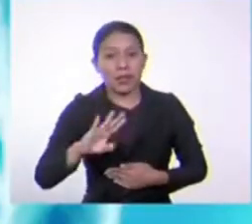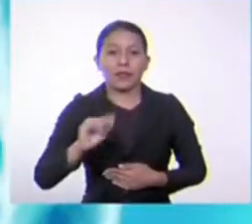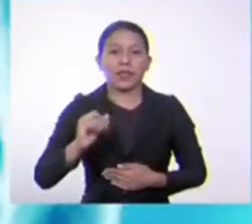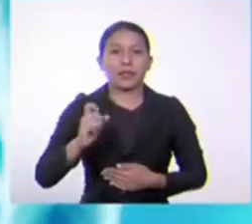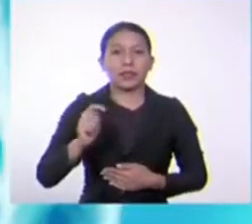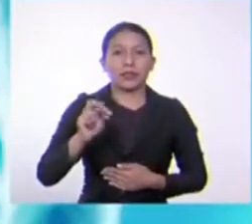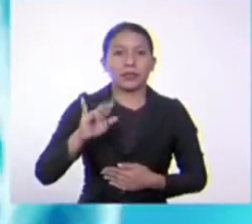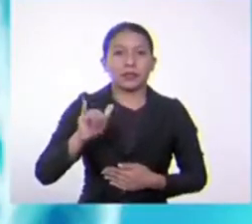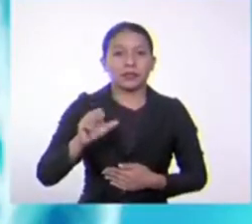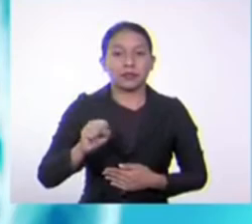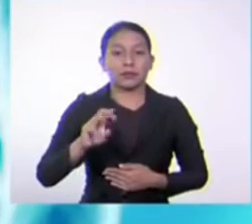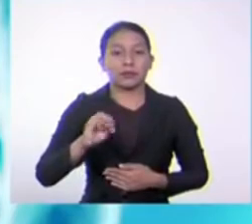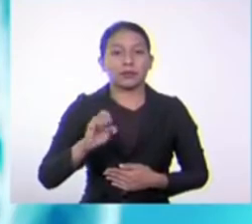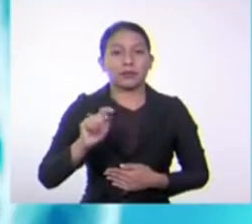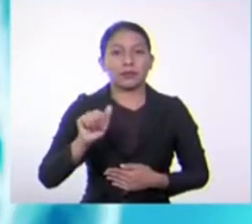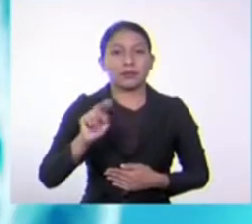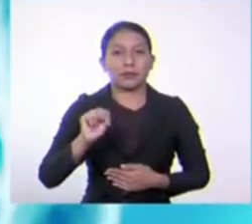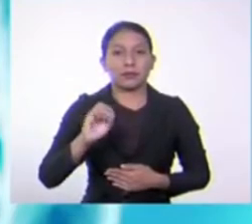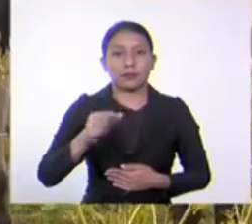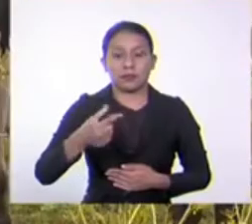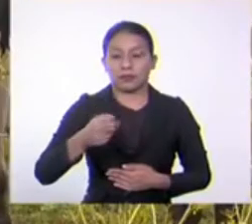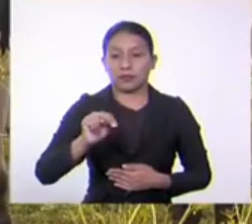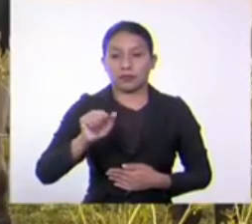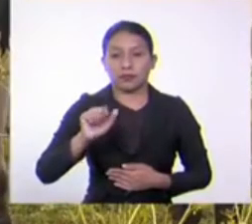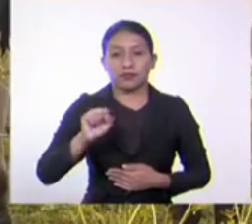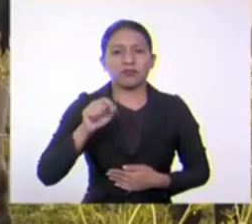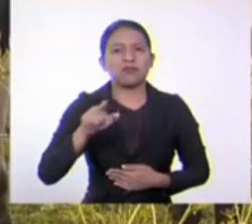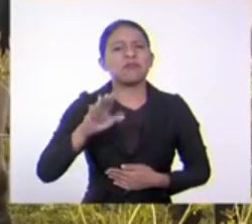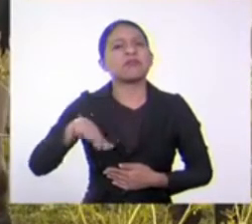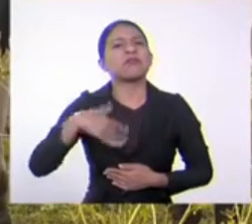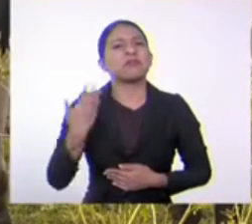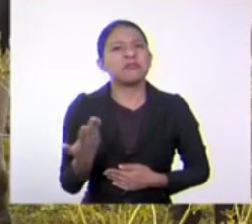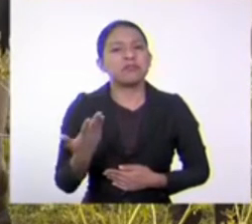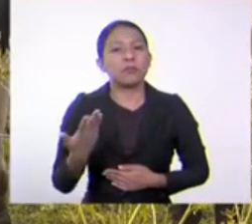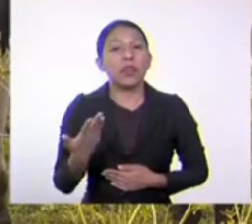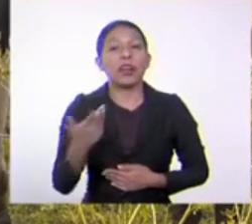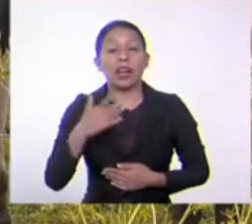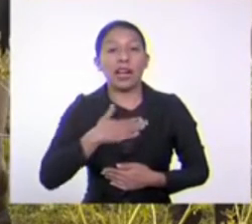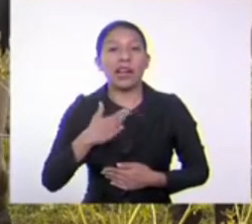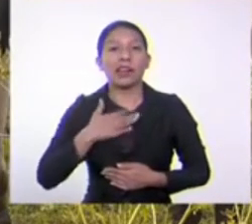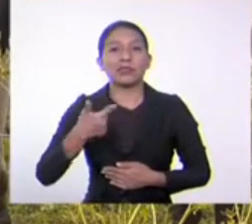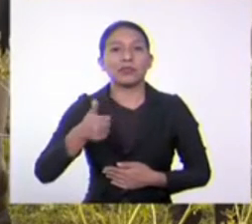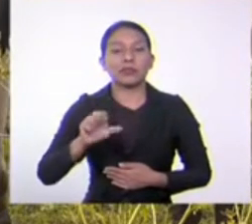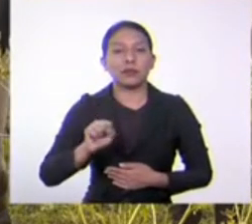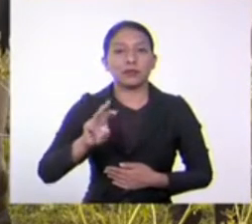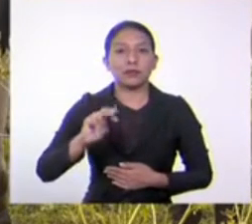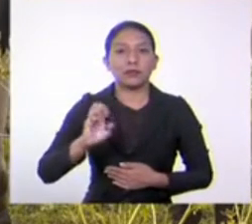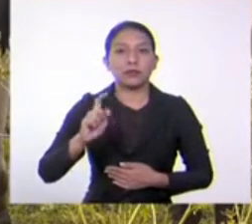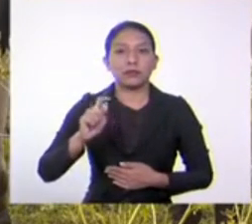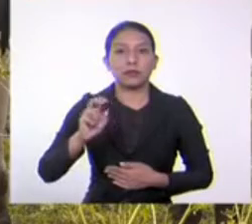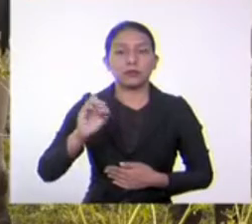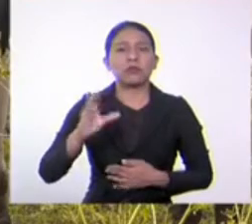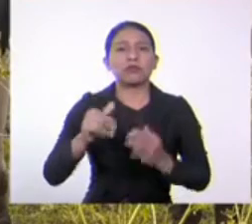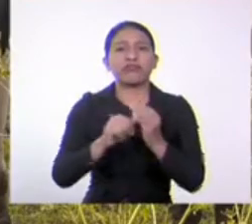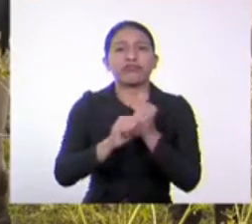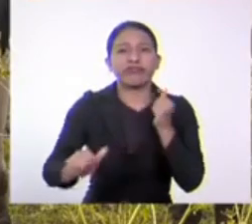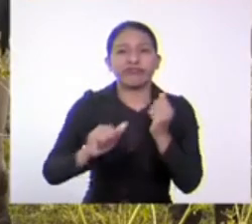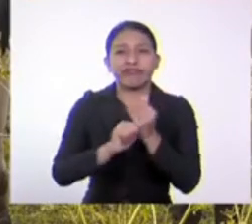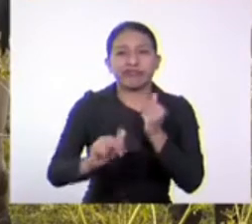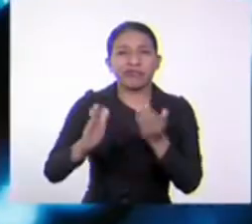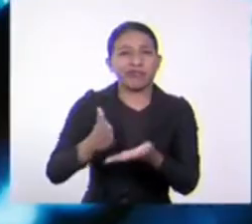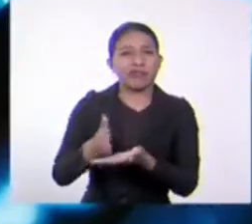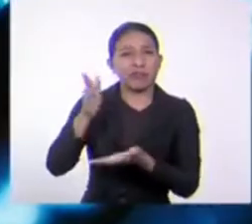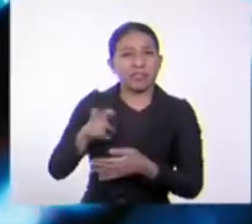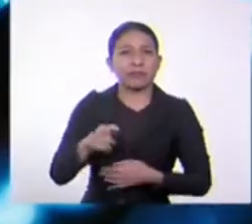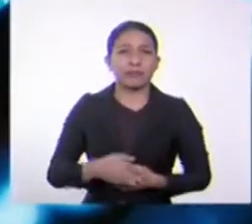bacterias metanógenas, que se emplean en biodigestores, donde se obtiene gas metano a partir de estiércol y otros productos